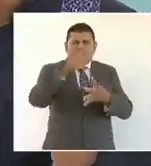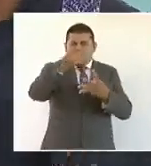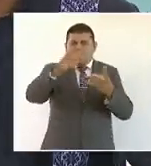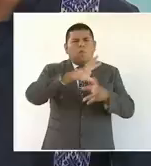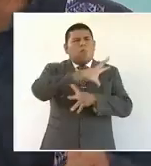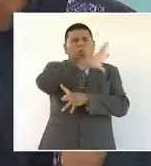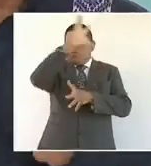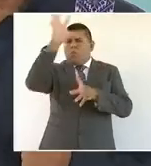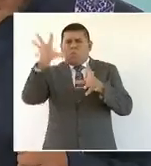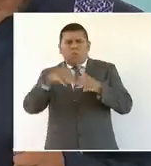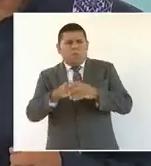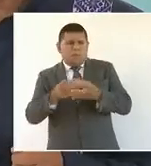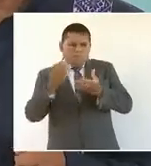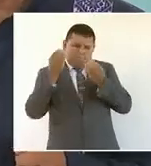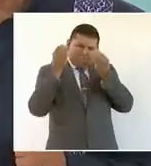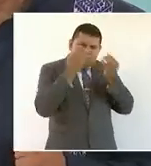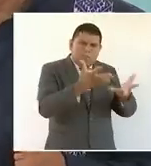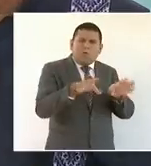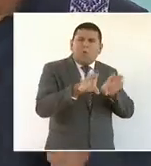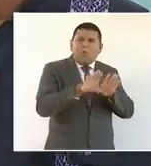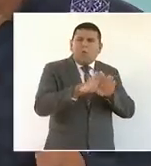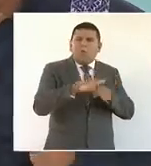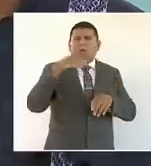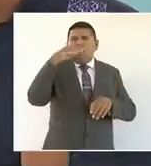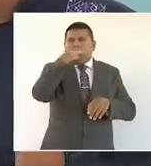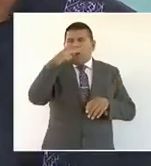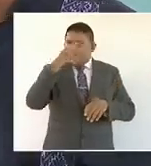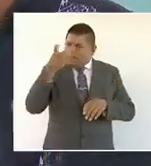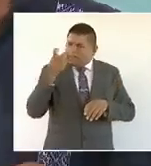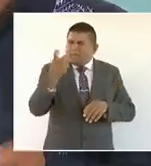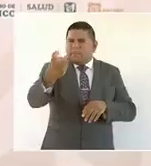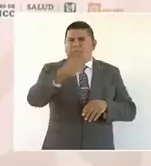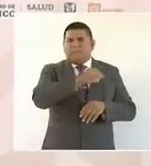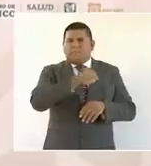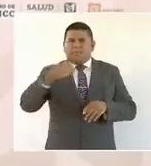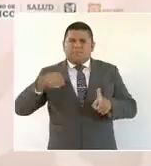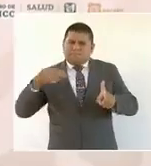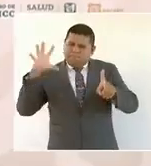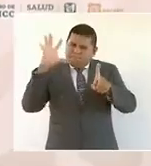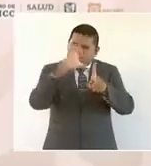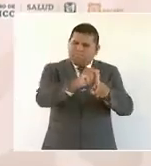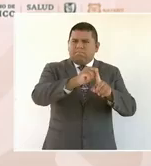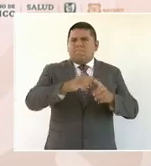de manera gratuita. Eso es lo que vamos a lograr.